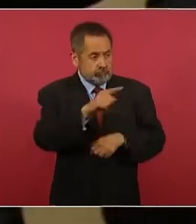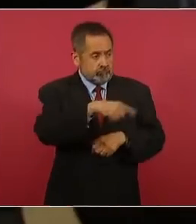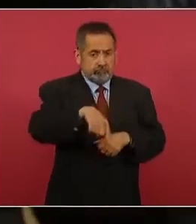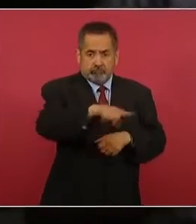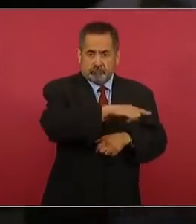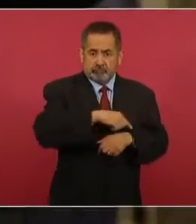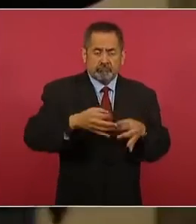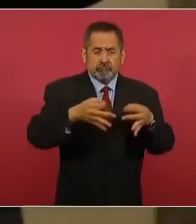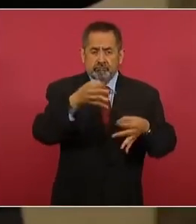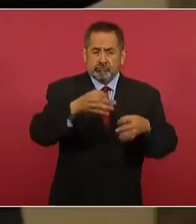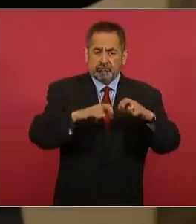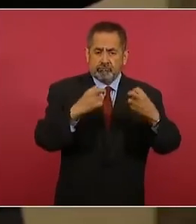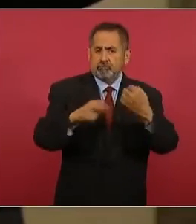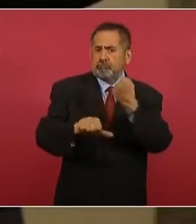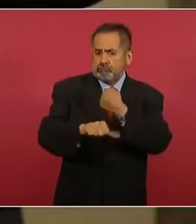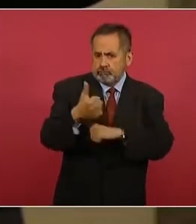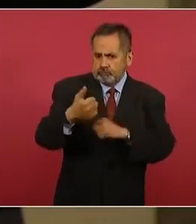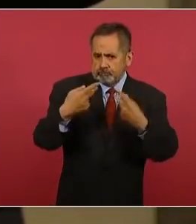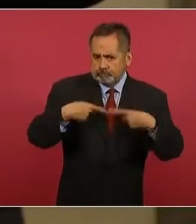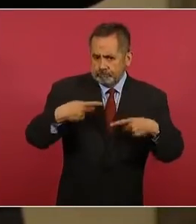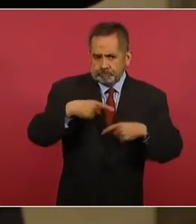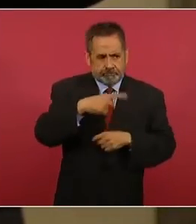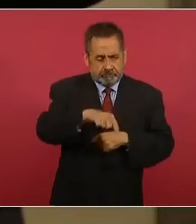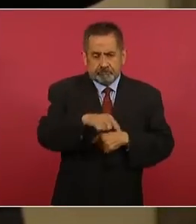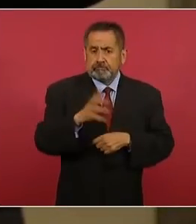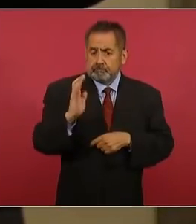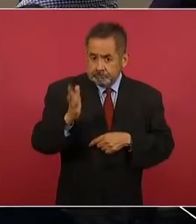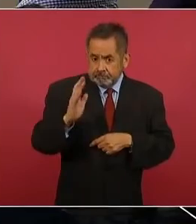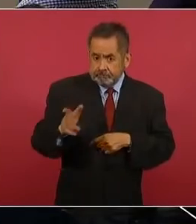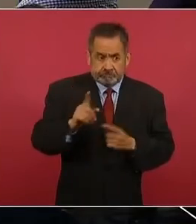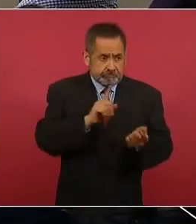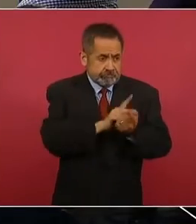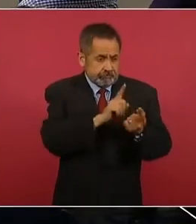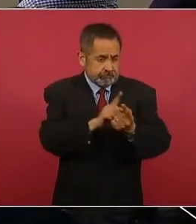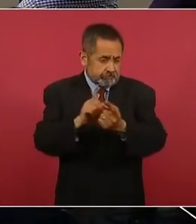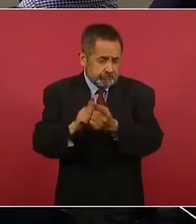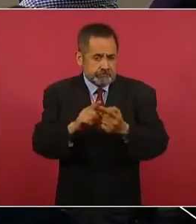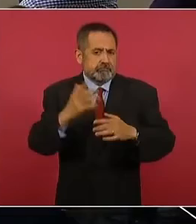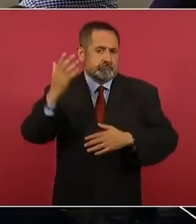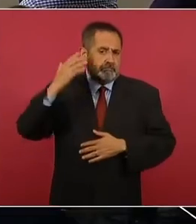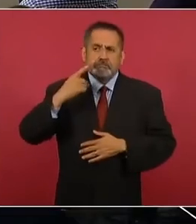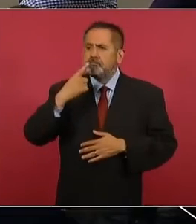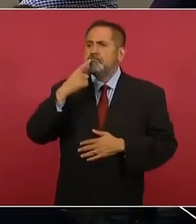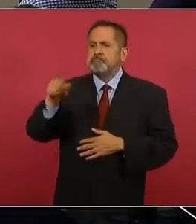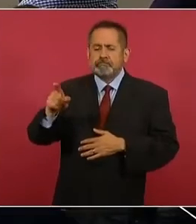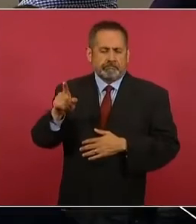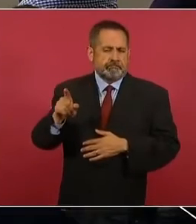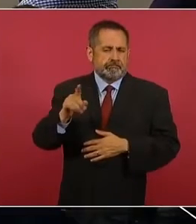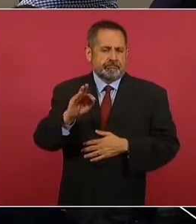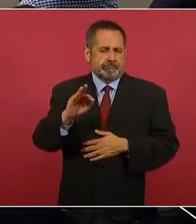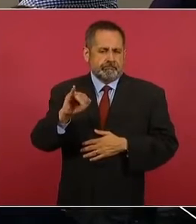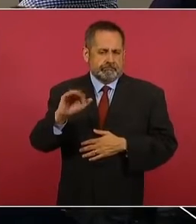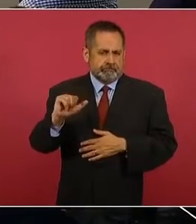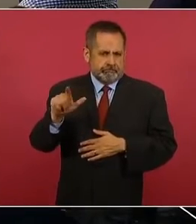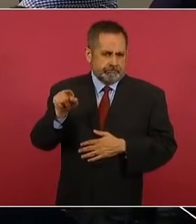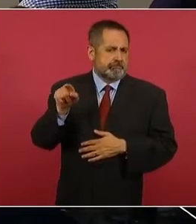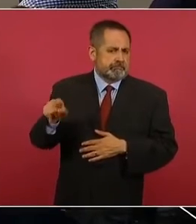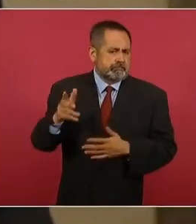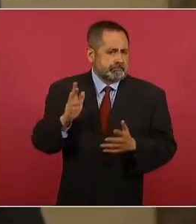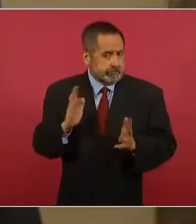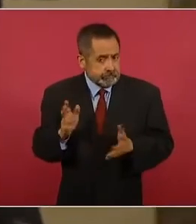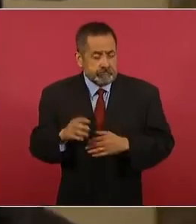están involucrados en estas denuncias que se hicieron en su momento en la Procuraduría Fiscal y sobre todo si ha